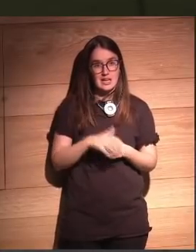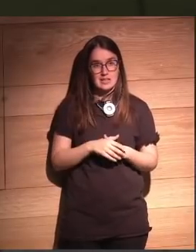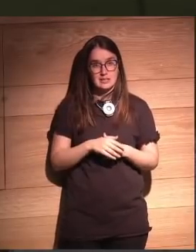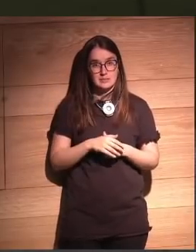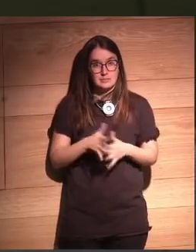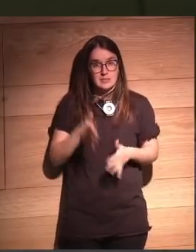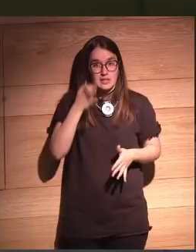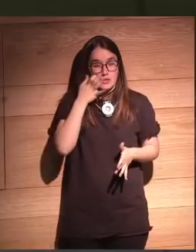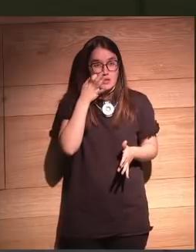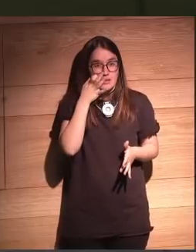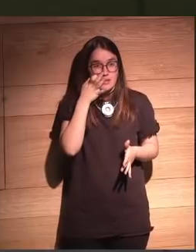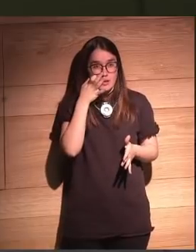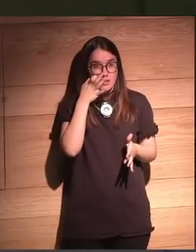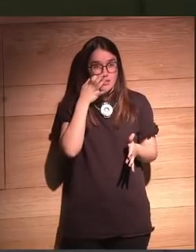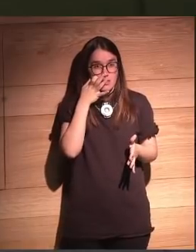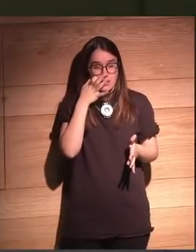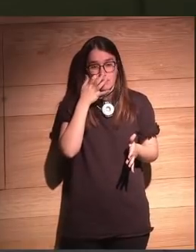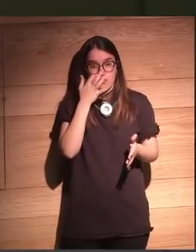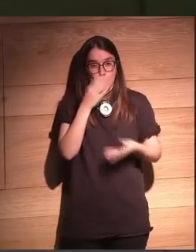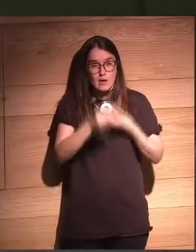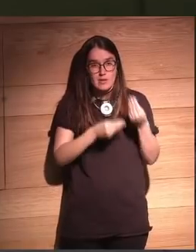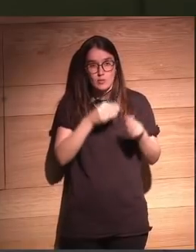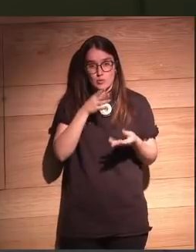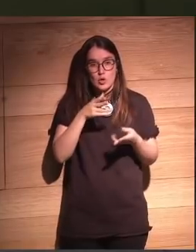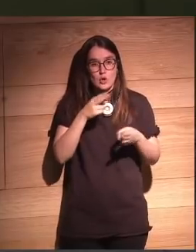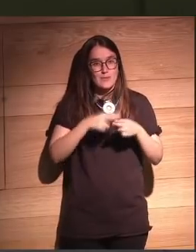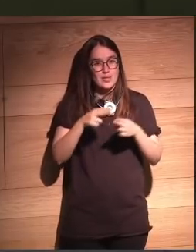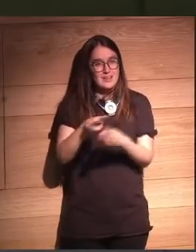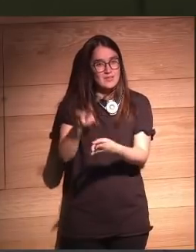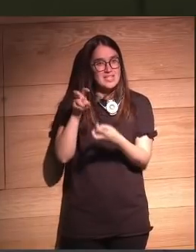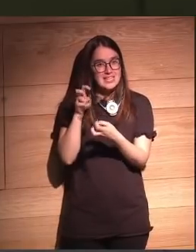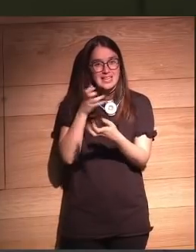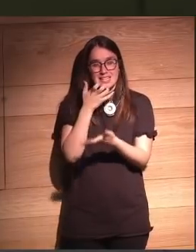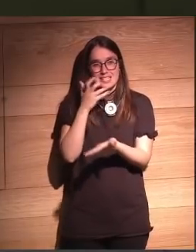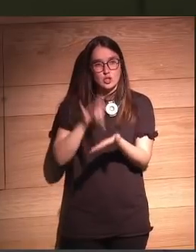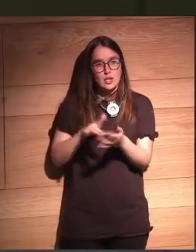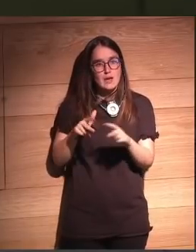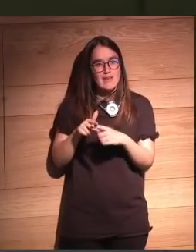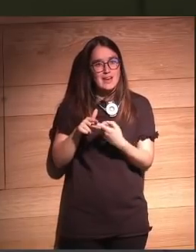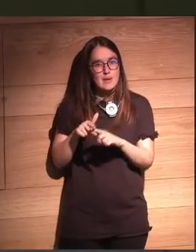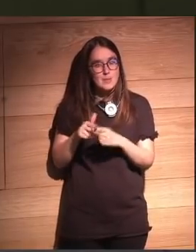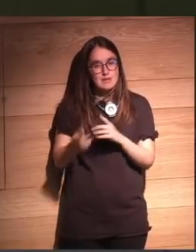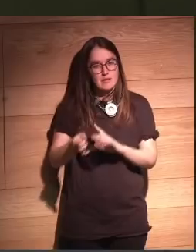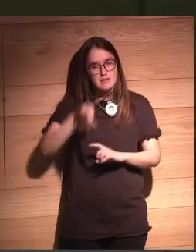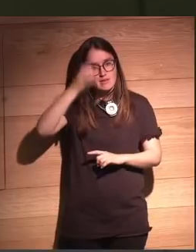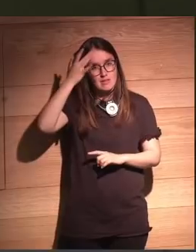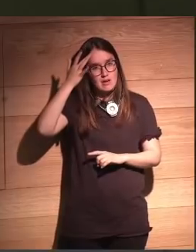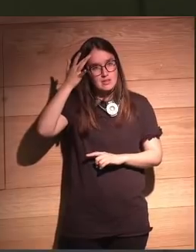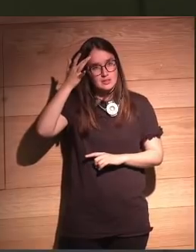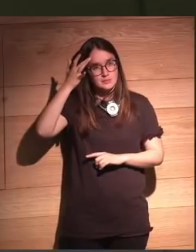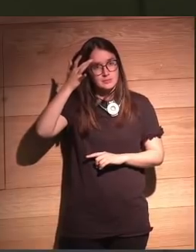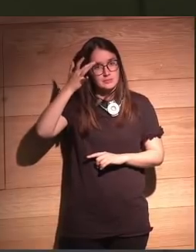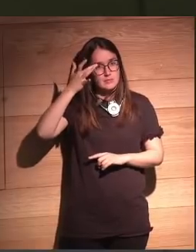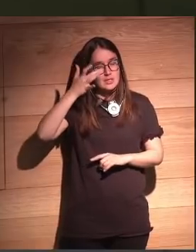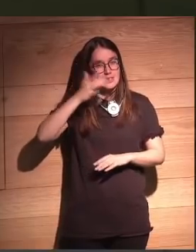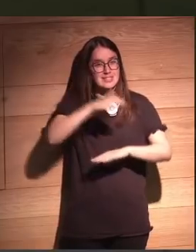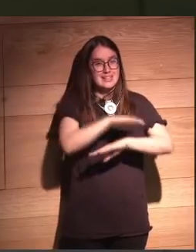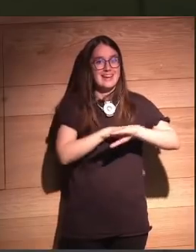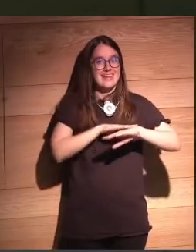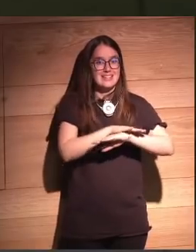En realidad nos movemos por la política fiscal, y si ha habido herramientas e ideas desde el